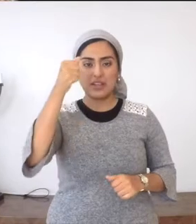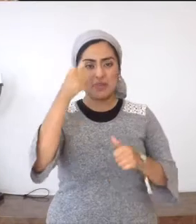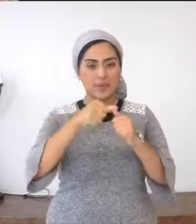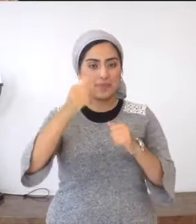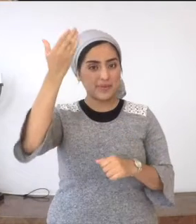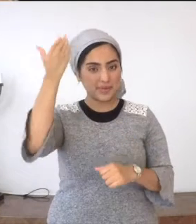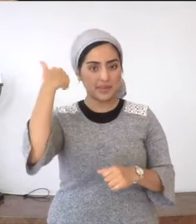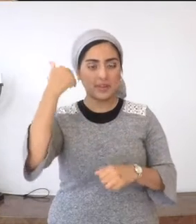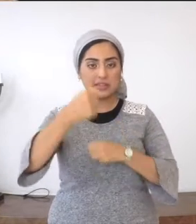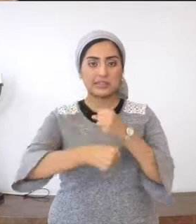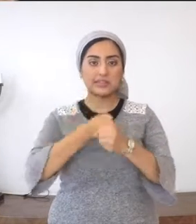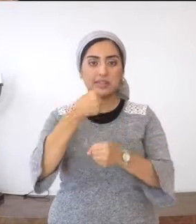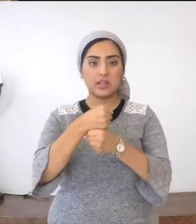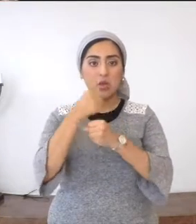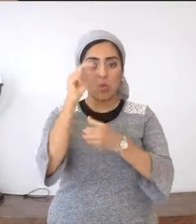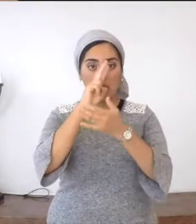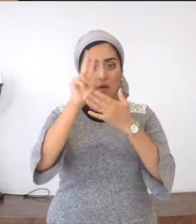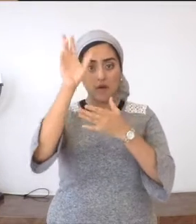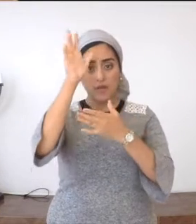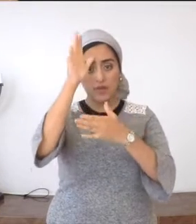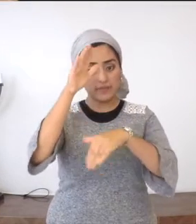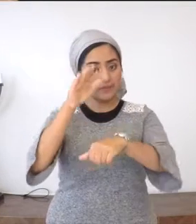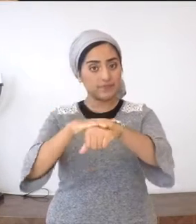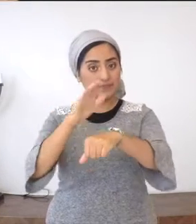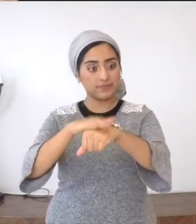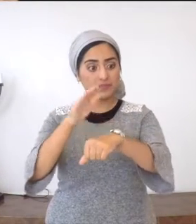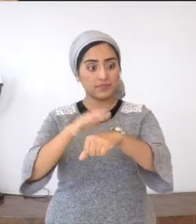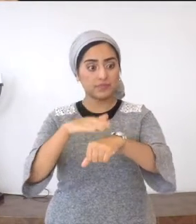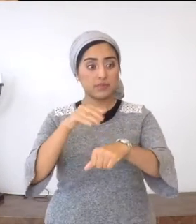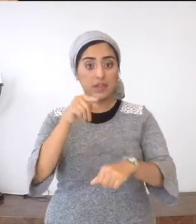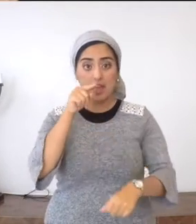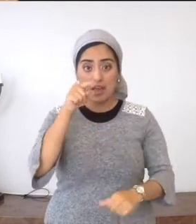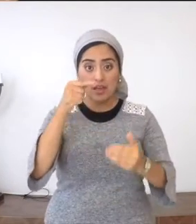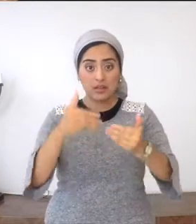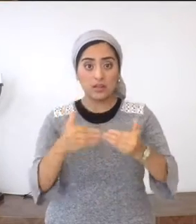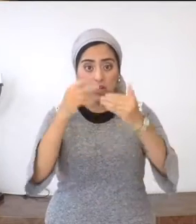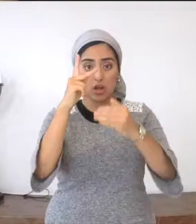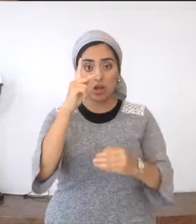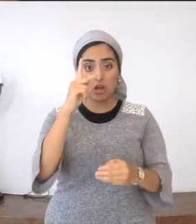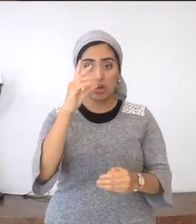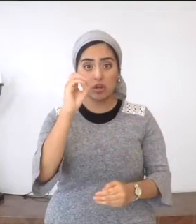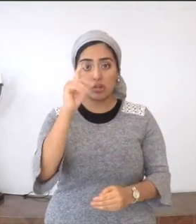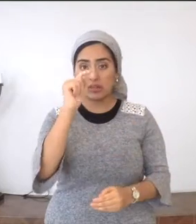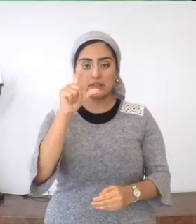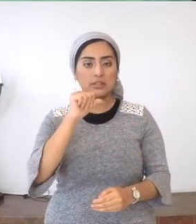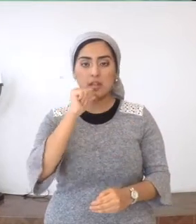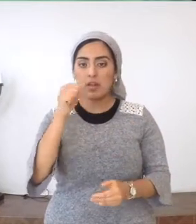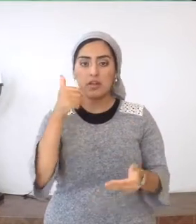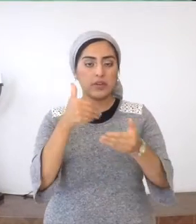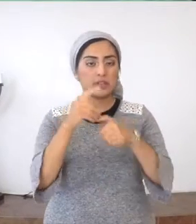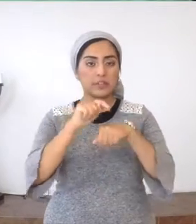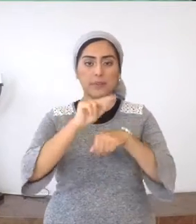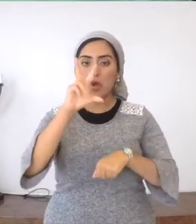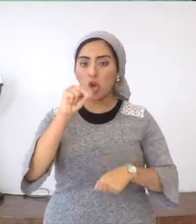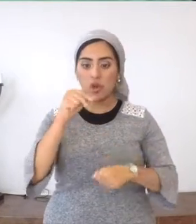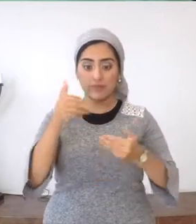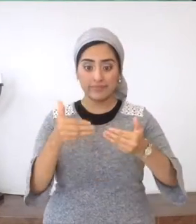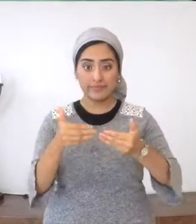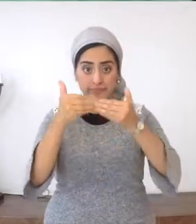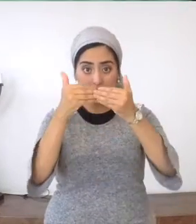Ahora Cuando bajan La serpiente Recuerdan esto El Eterno Está avisando Esa es una muralla Romana